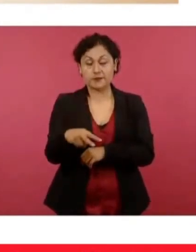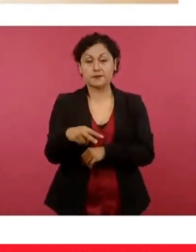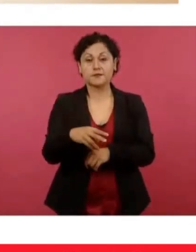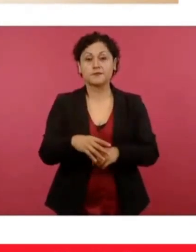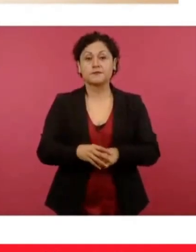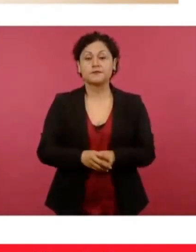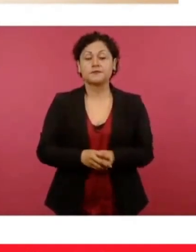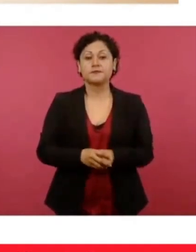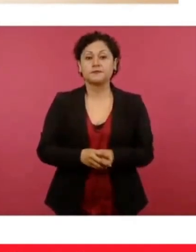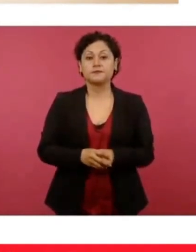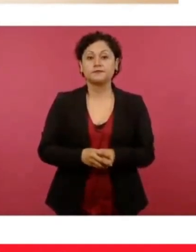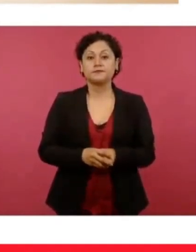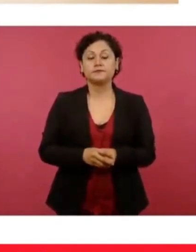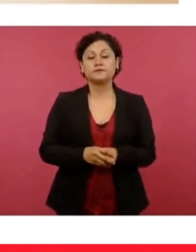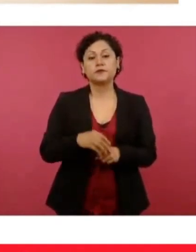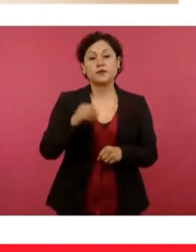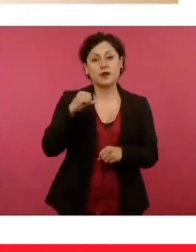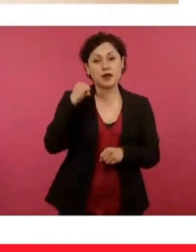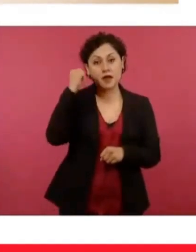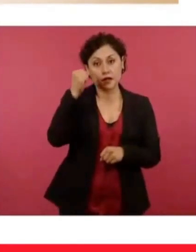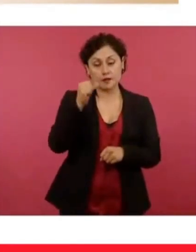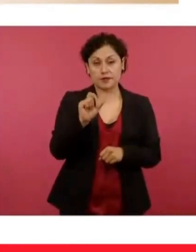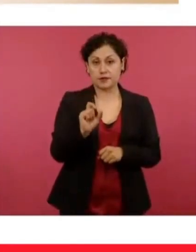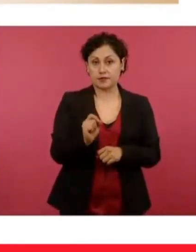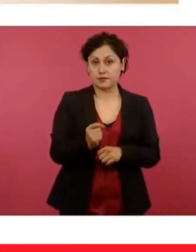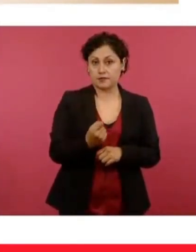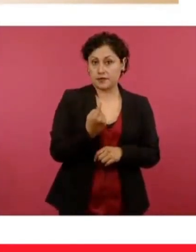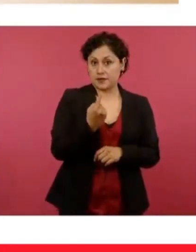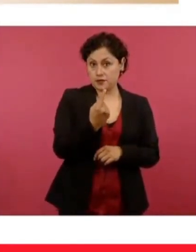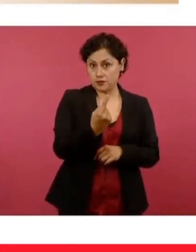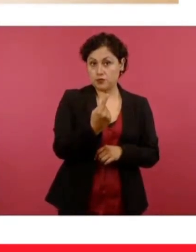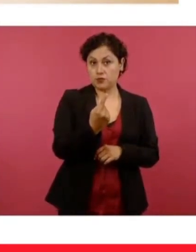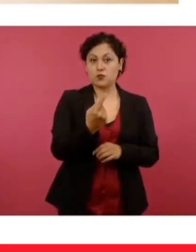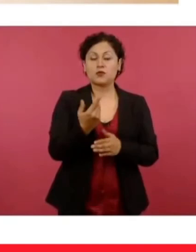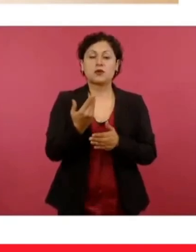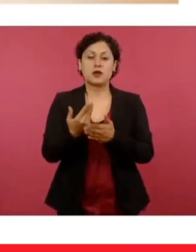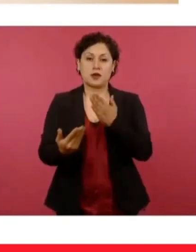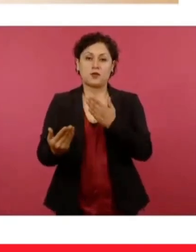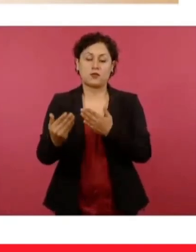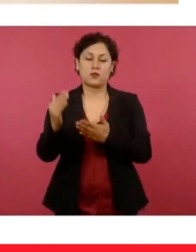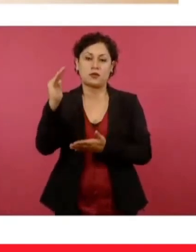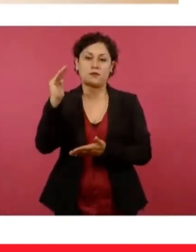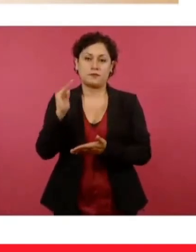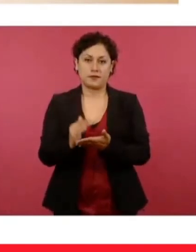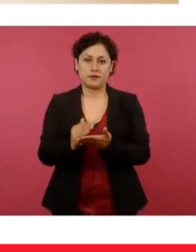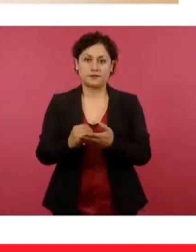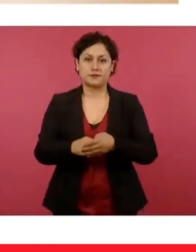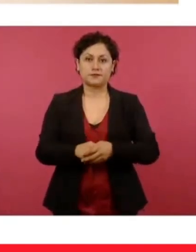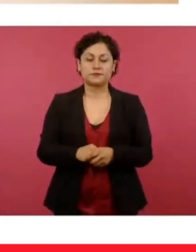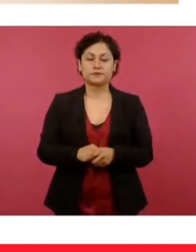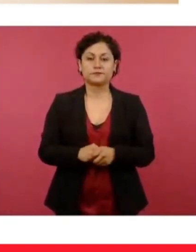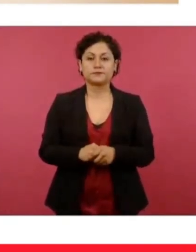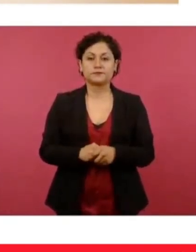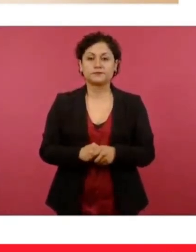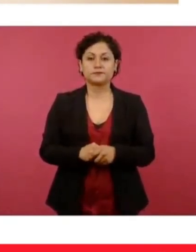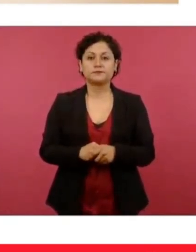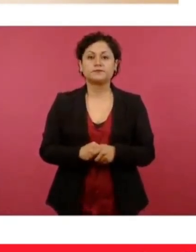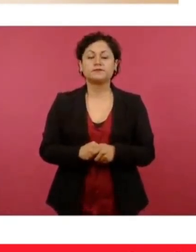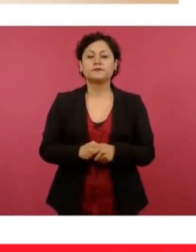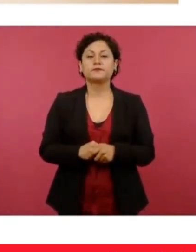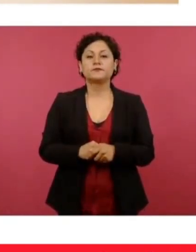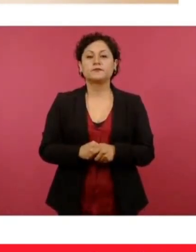representa el mes de abril 21 delitos menos que el mes anterior adelante